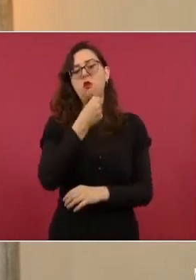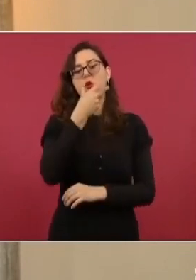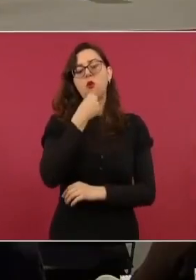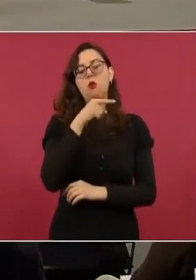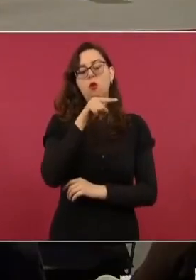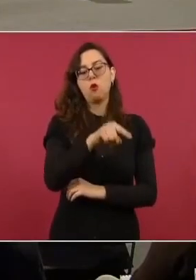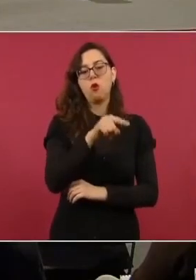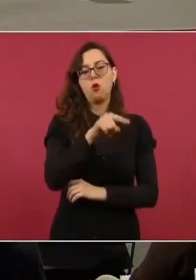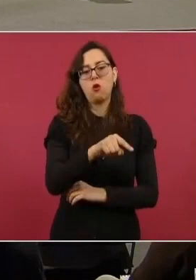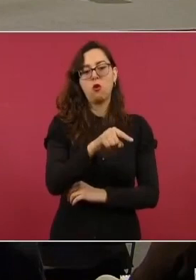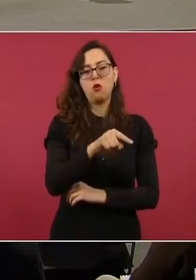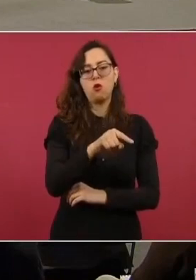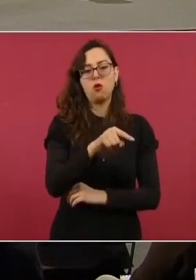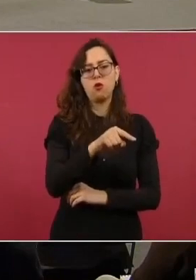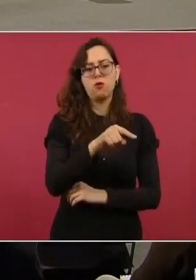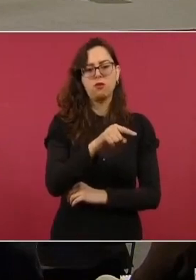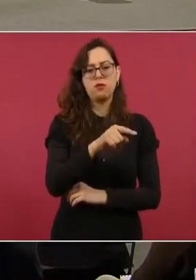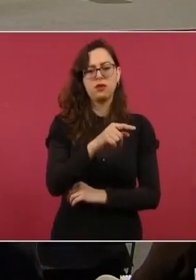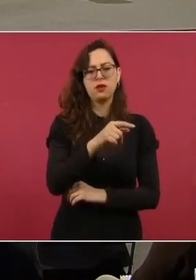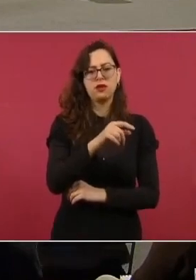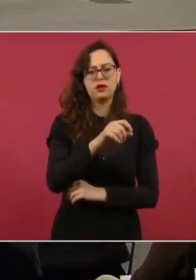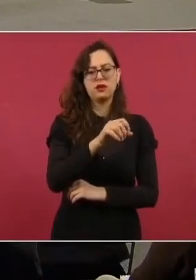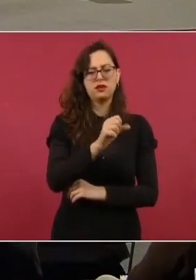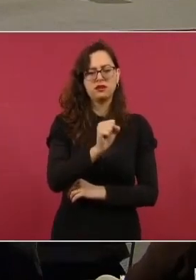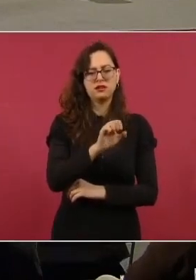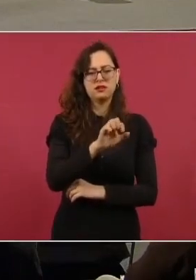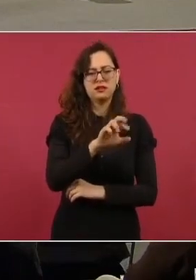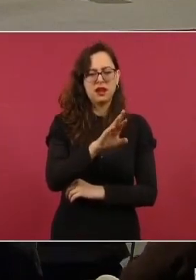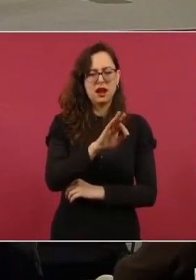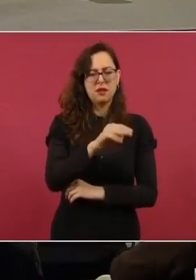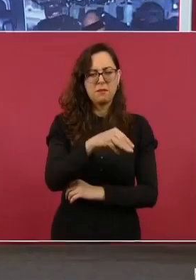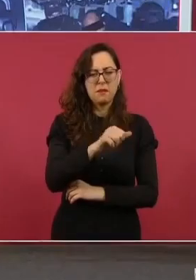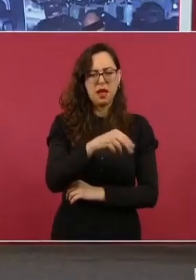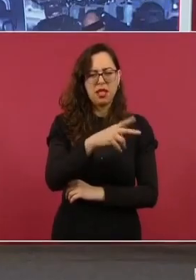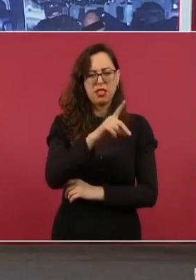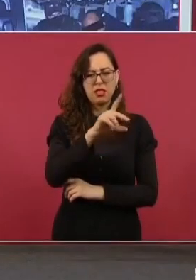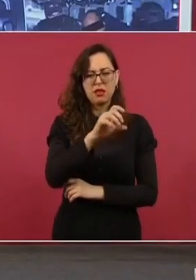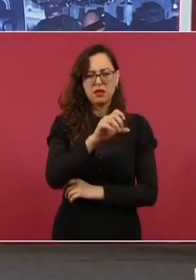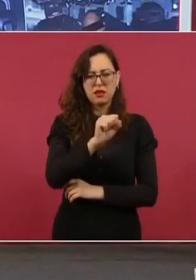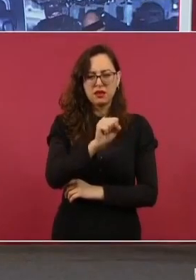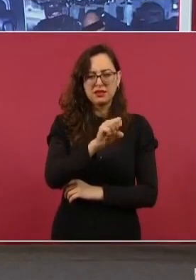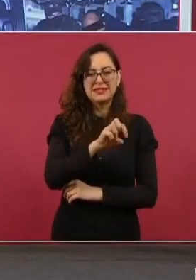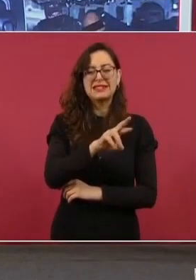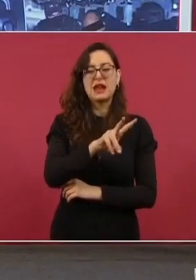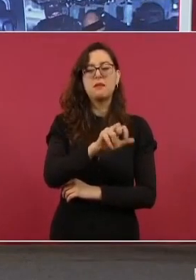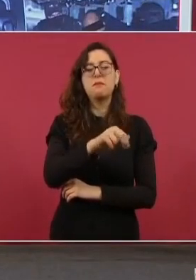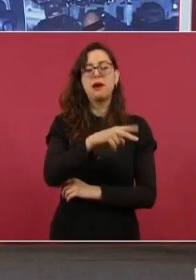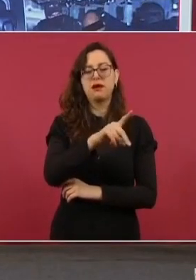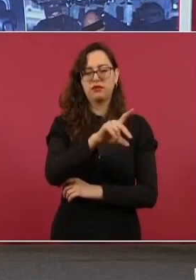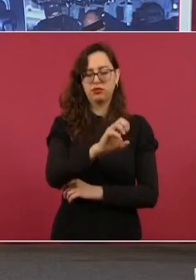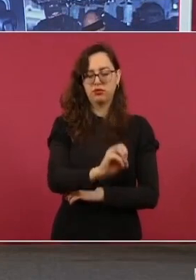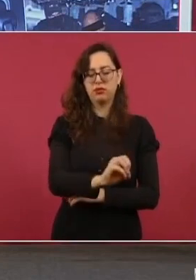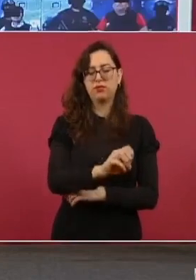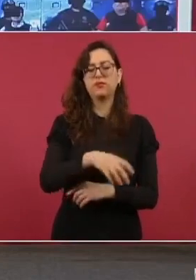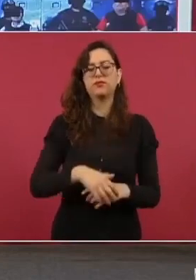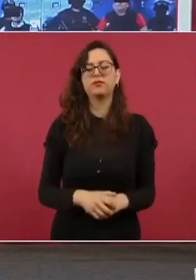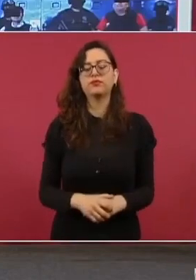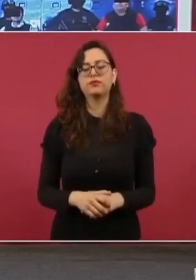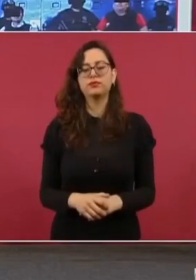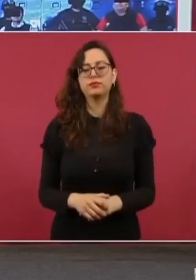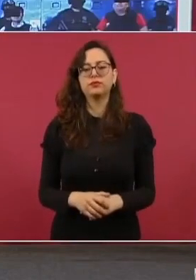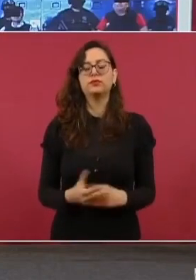alias La Tuta por los delitos de delincuencia organizada y contra la salud. Siguiente.